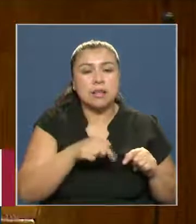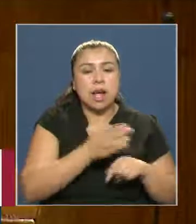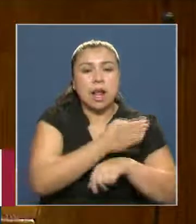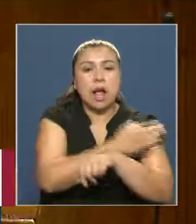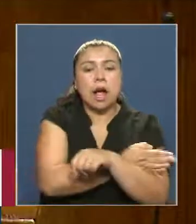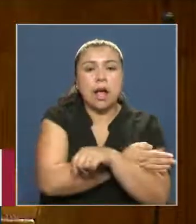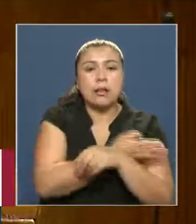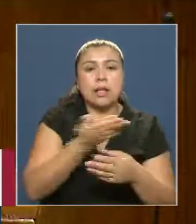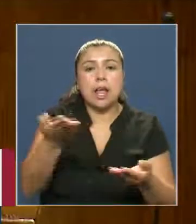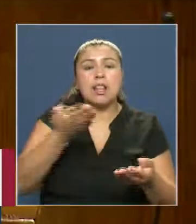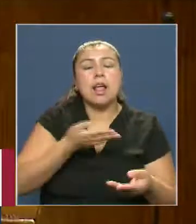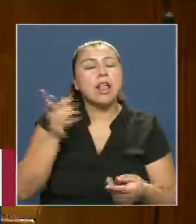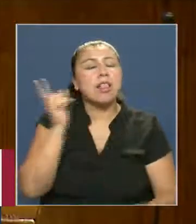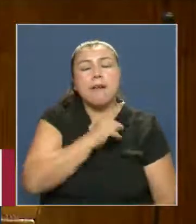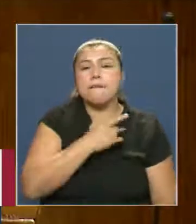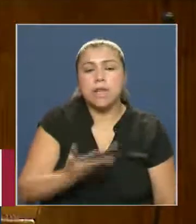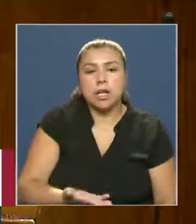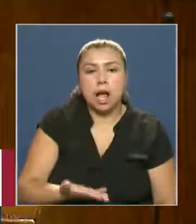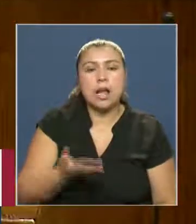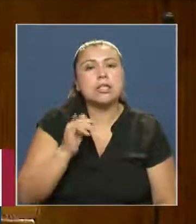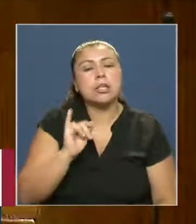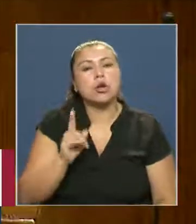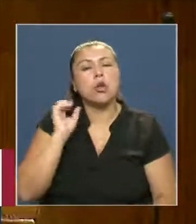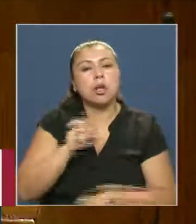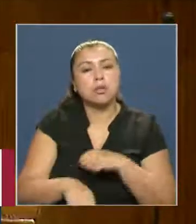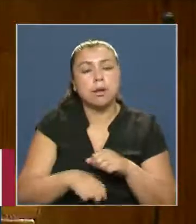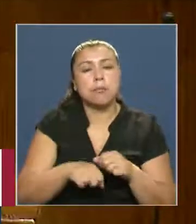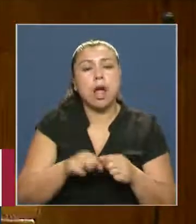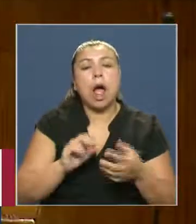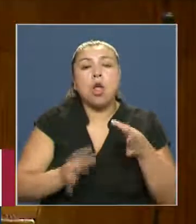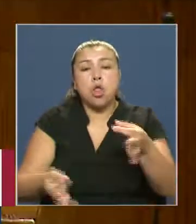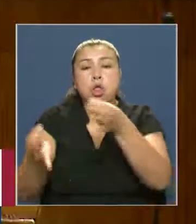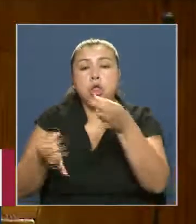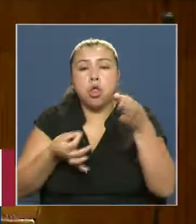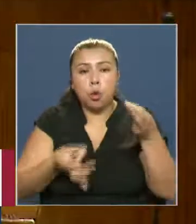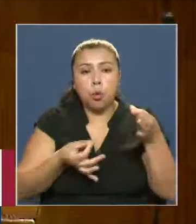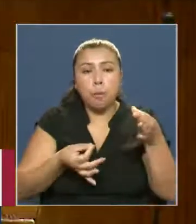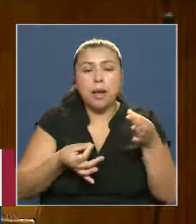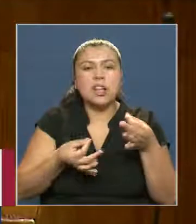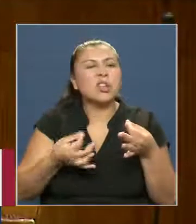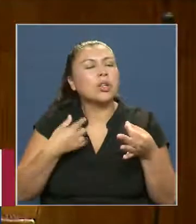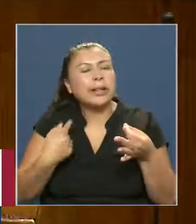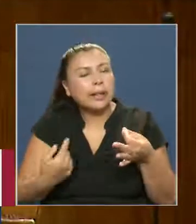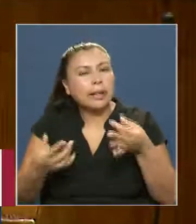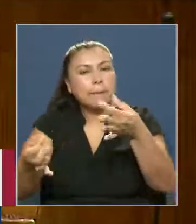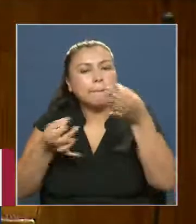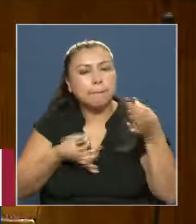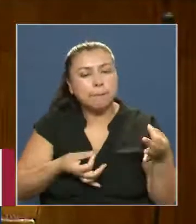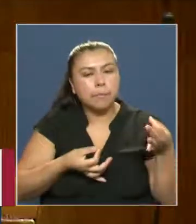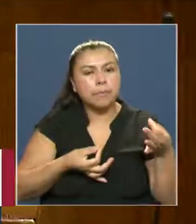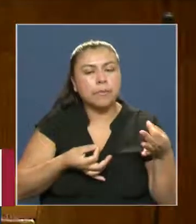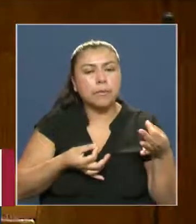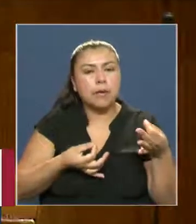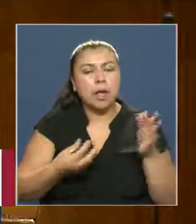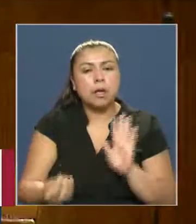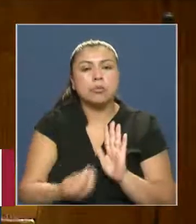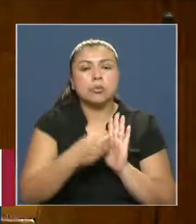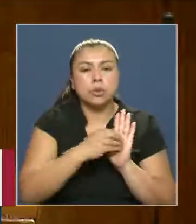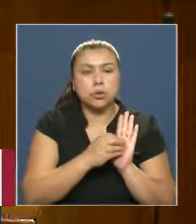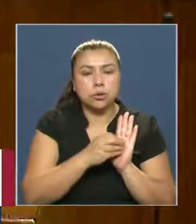la recepción definitiva. En cuanto a la documentación que se debe presentar, lo más se ha